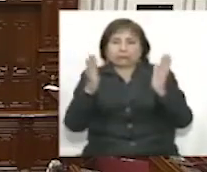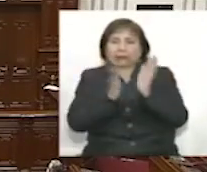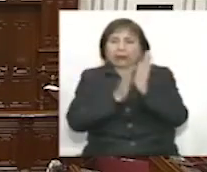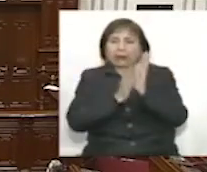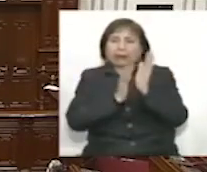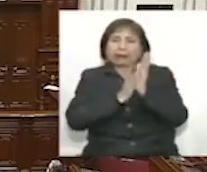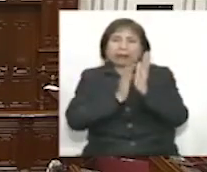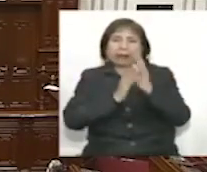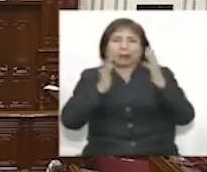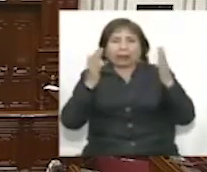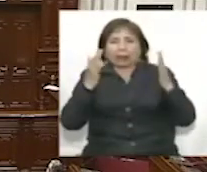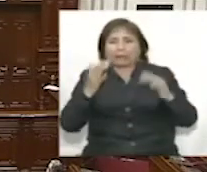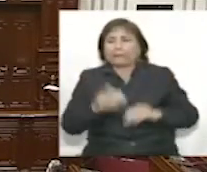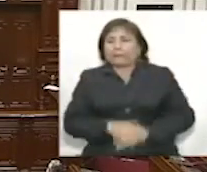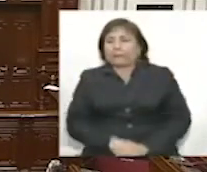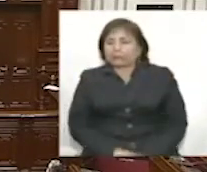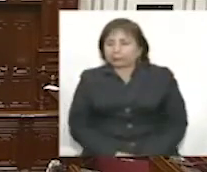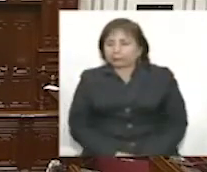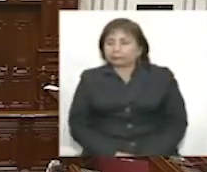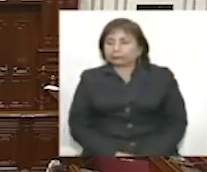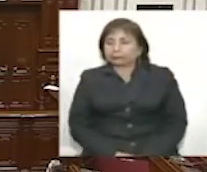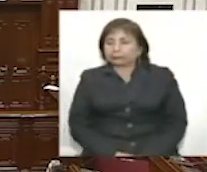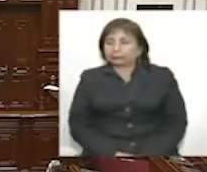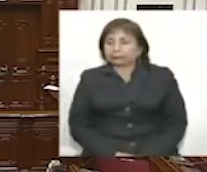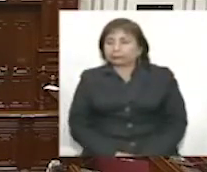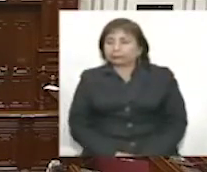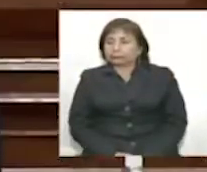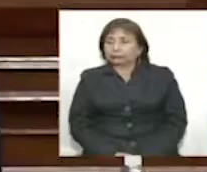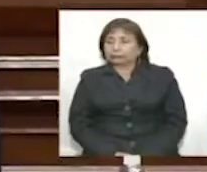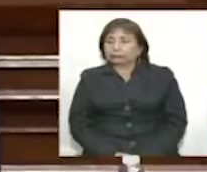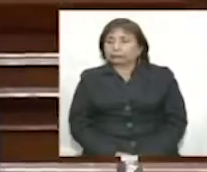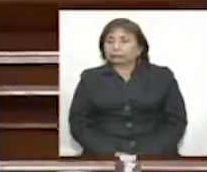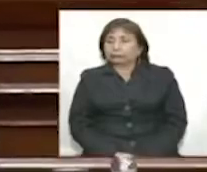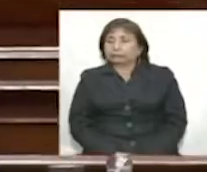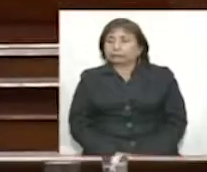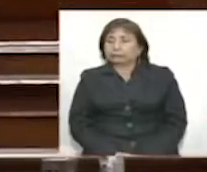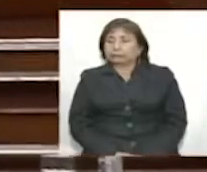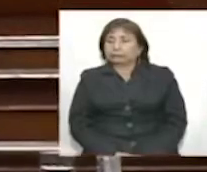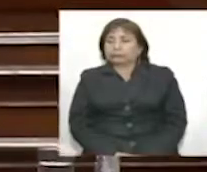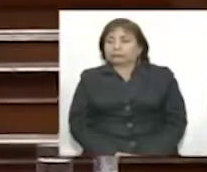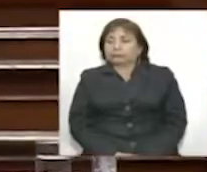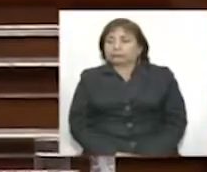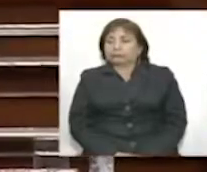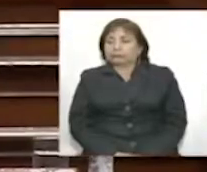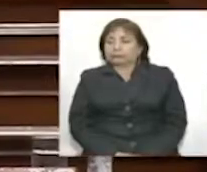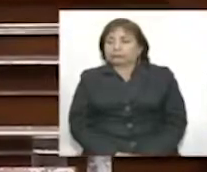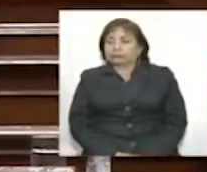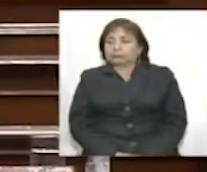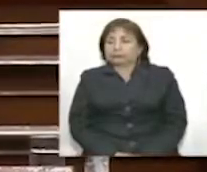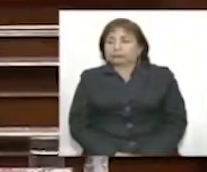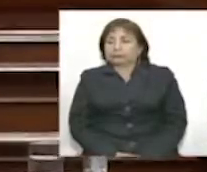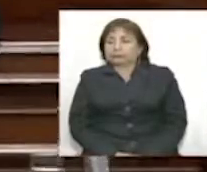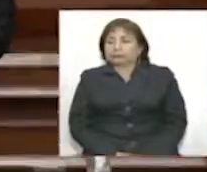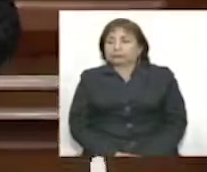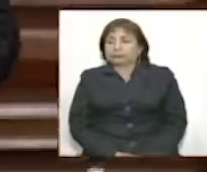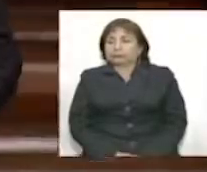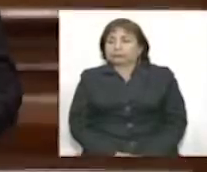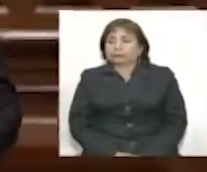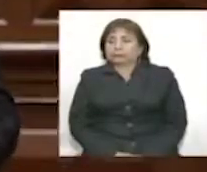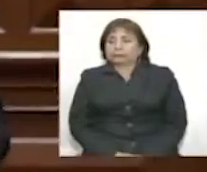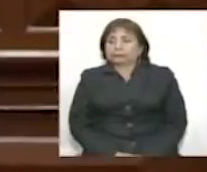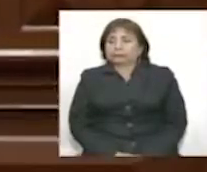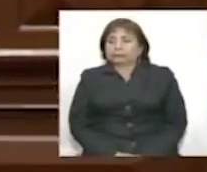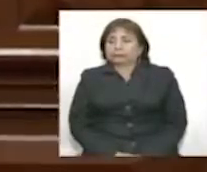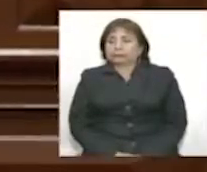Bien, ha sido entonces la juramentación por parte de Manuel Merino de Lama, quien de esta manera se convierte en